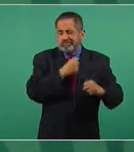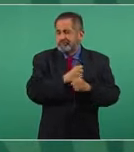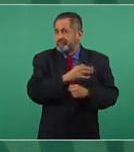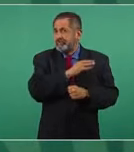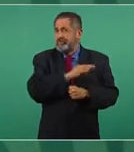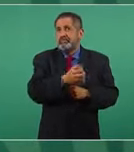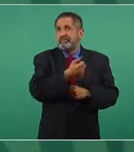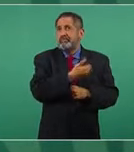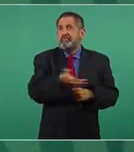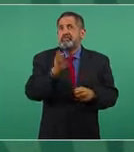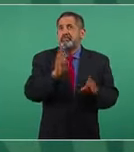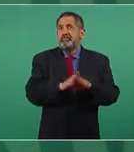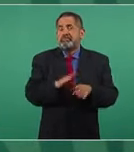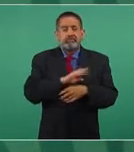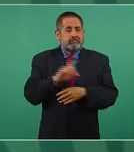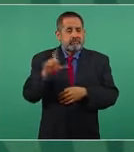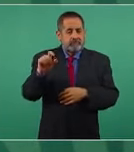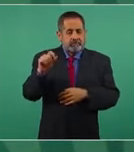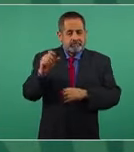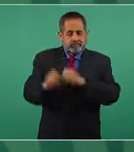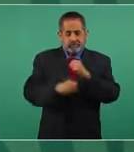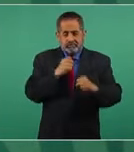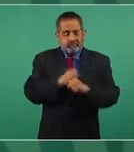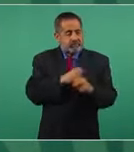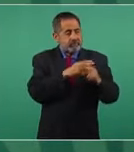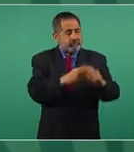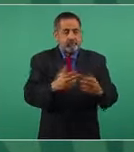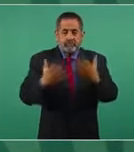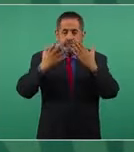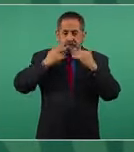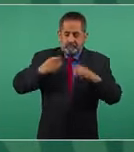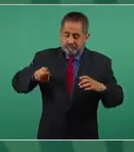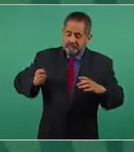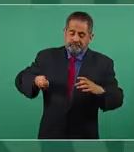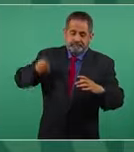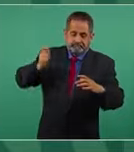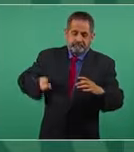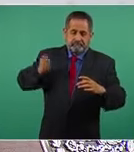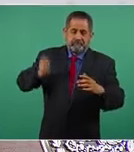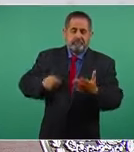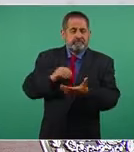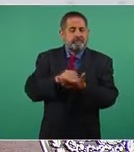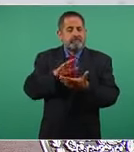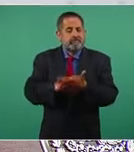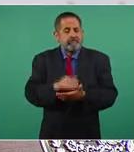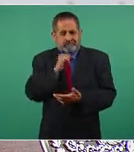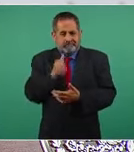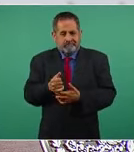hasta 20 años sin sentencia.